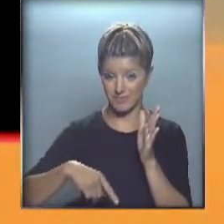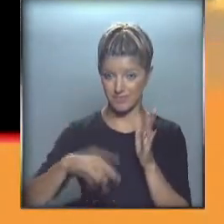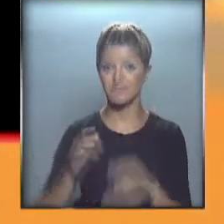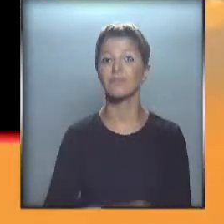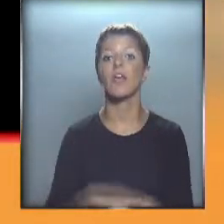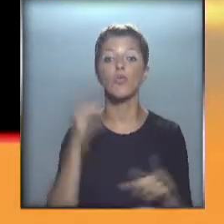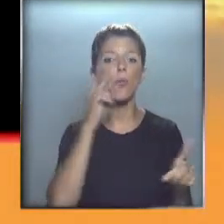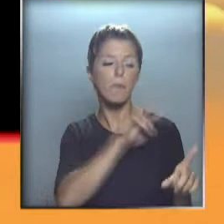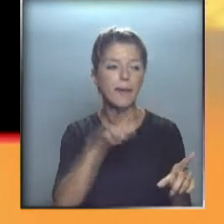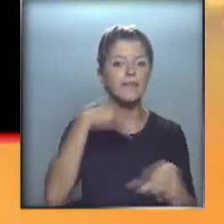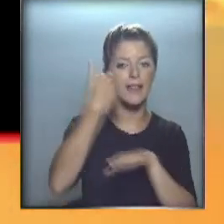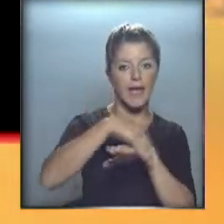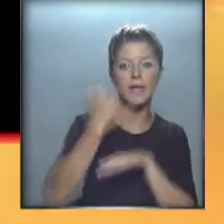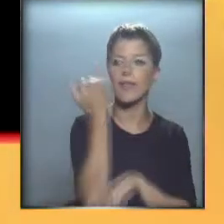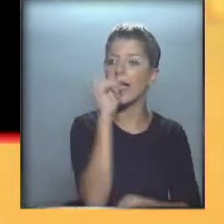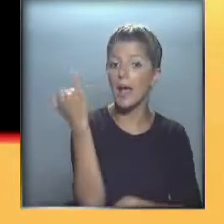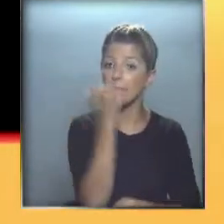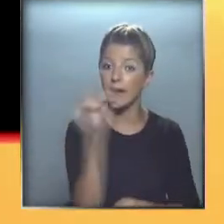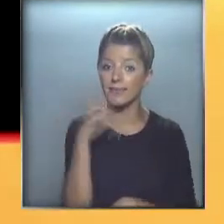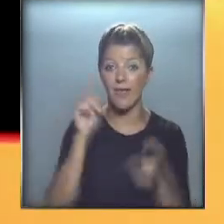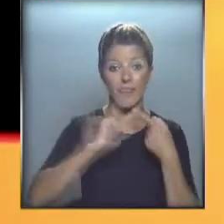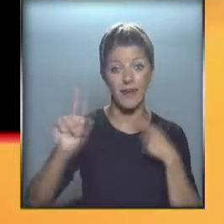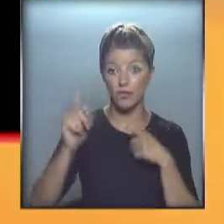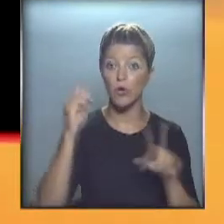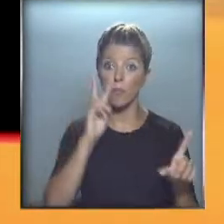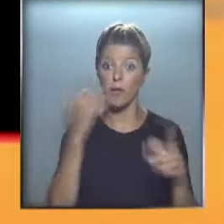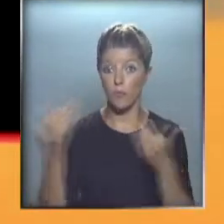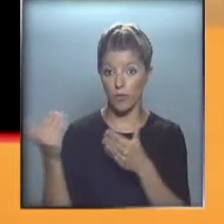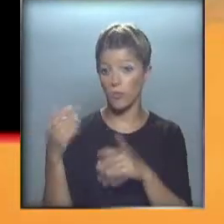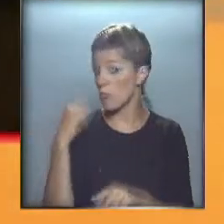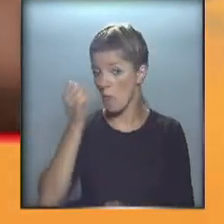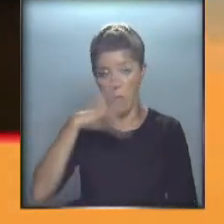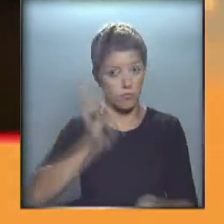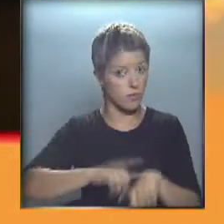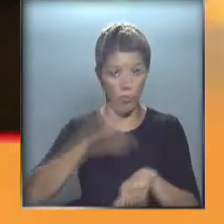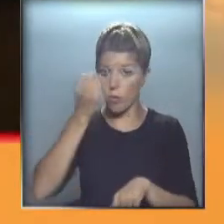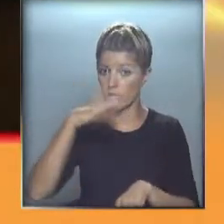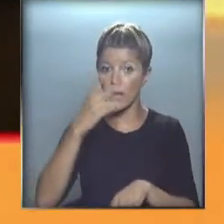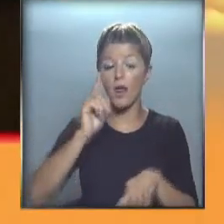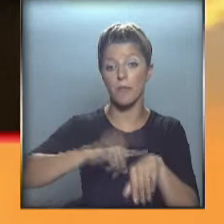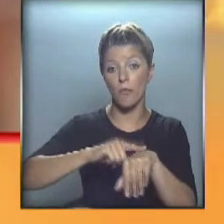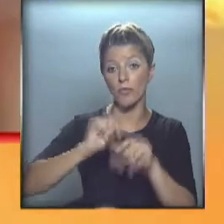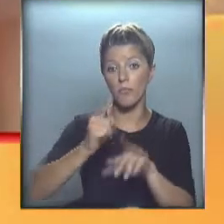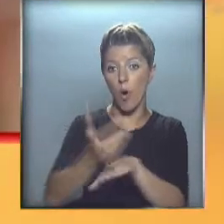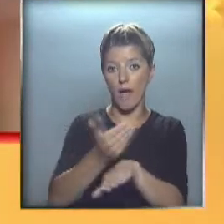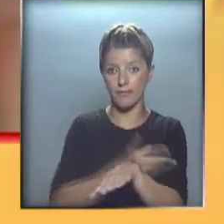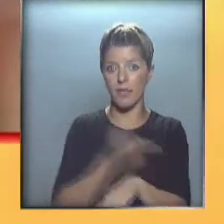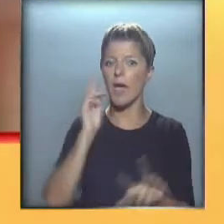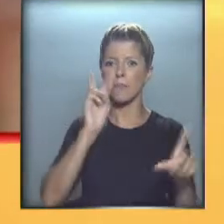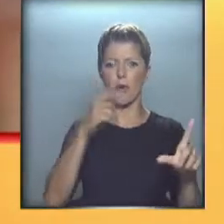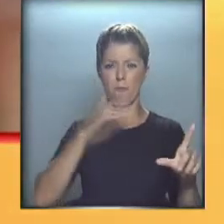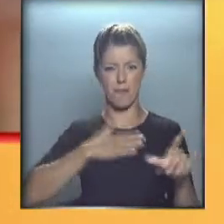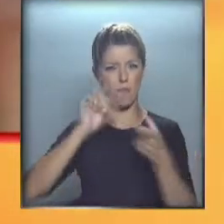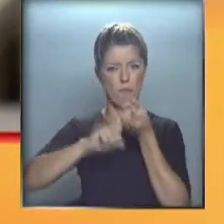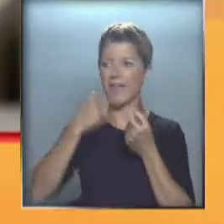Aires, en donde uno puede ver las cámaras de tránsito en vivo y en directo. Cuando uno quiera. Mientras, antes de salir... Ahí va mi mujer, mirá. Y